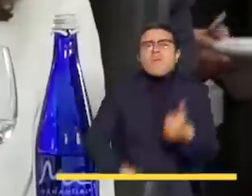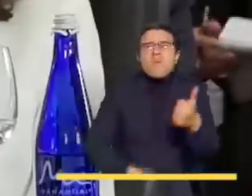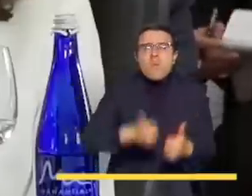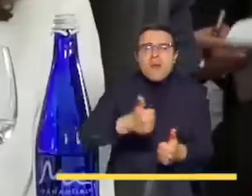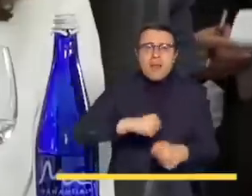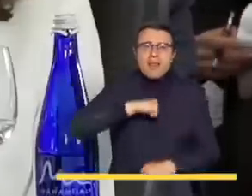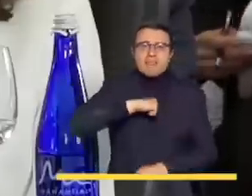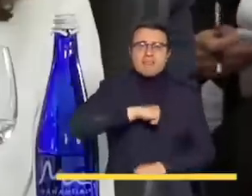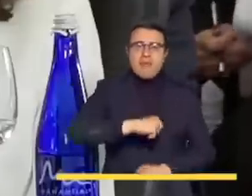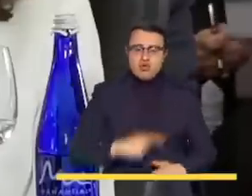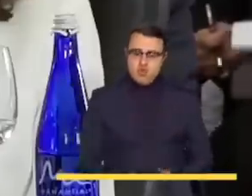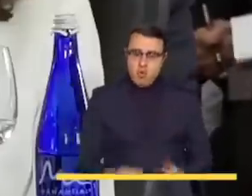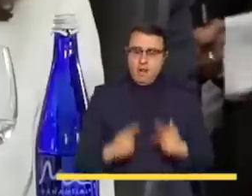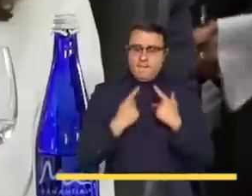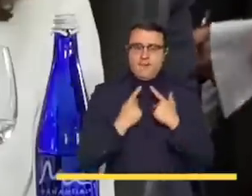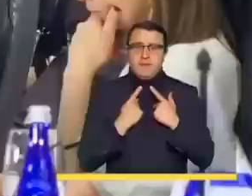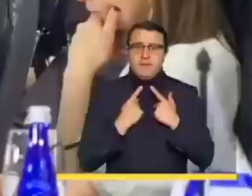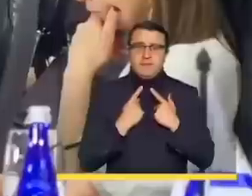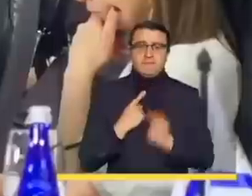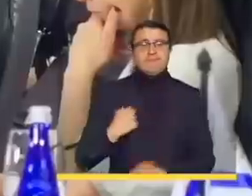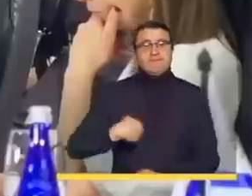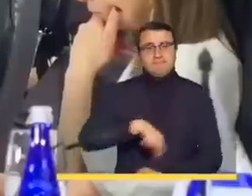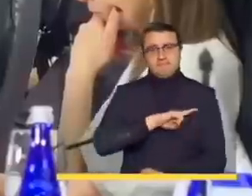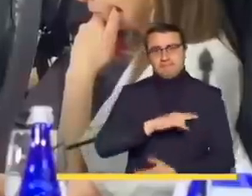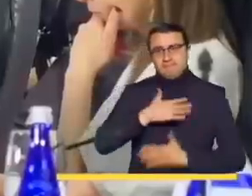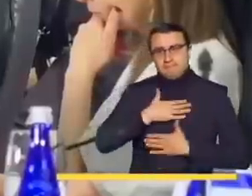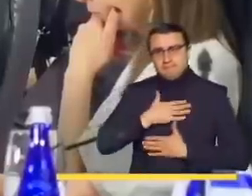y ayudar en todo lo que podamos.